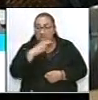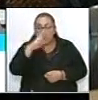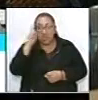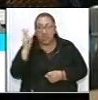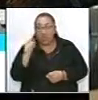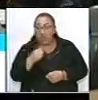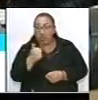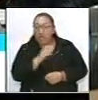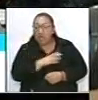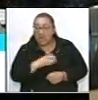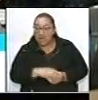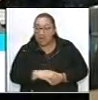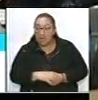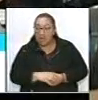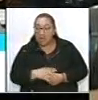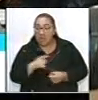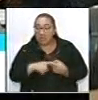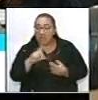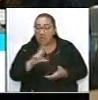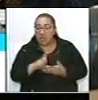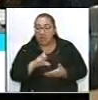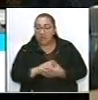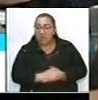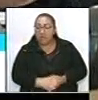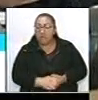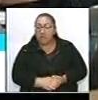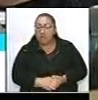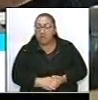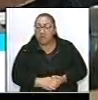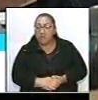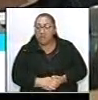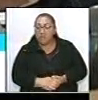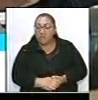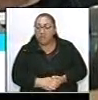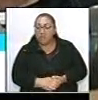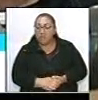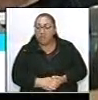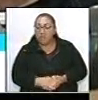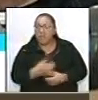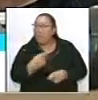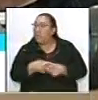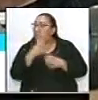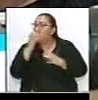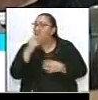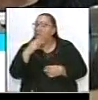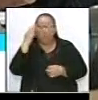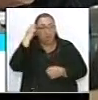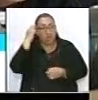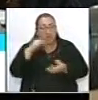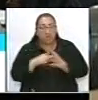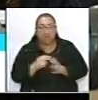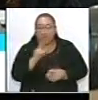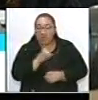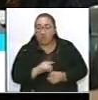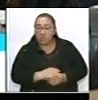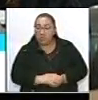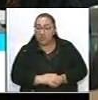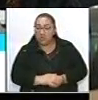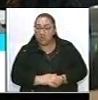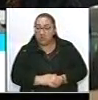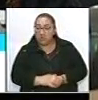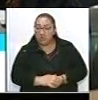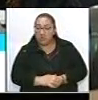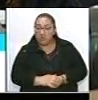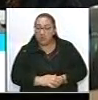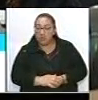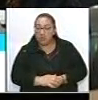en Callao y hasta en el Rima, que están viendo que por campañas políticas utilizan a gente